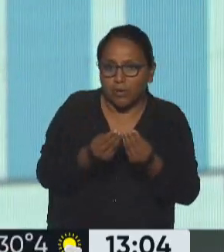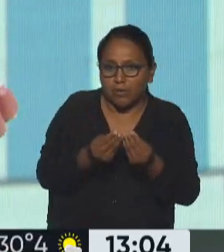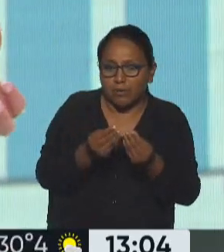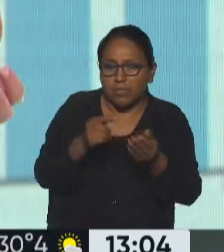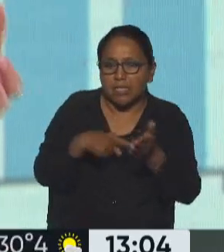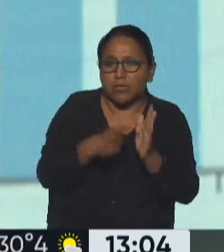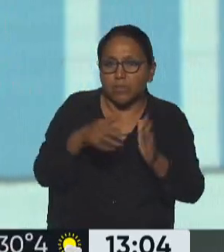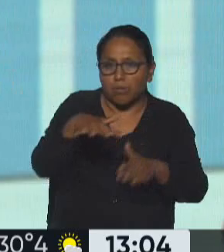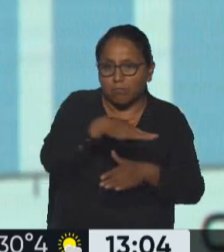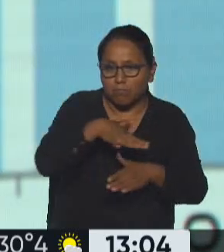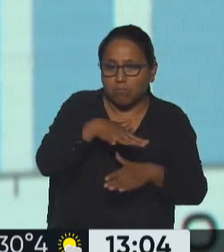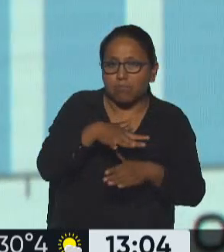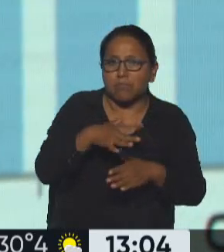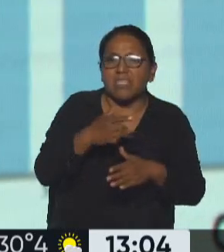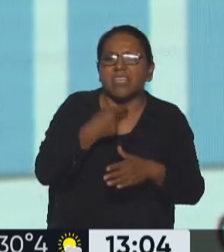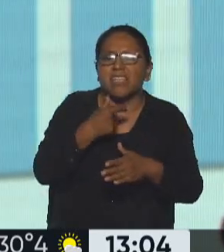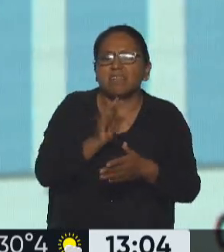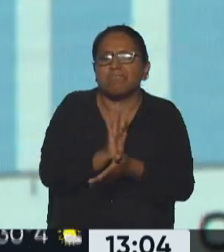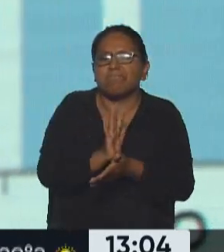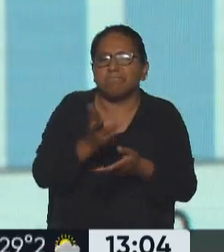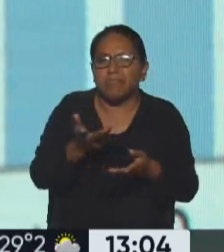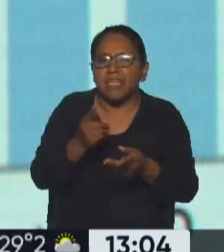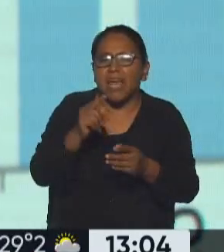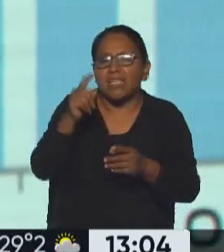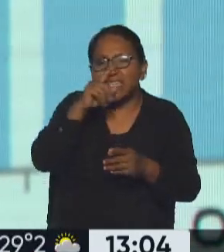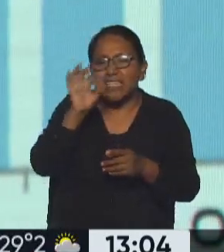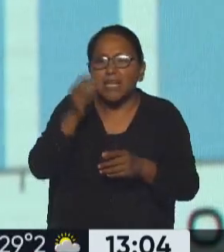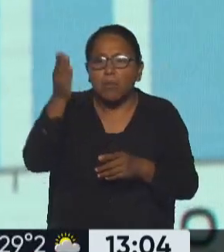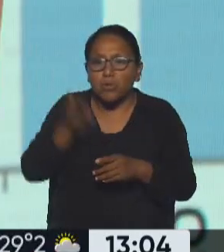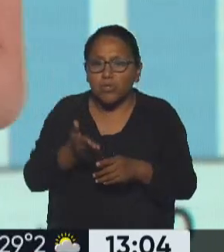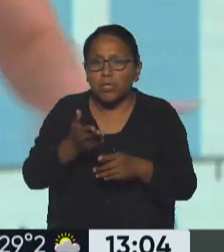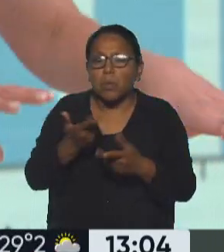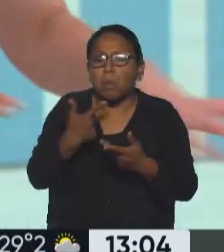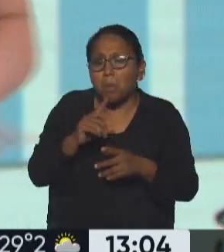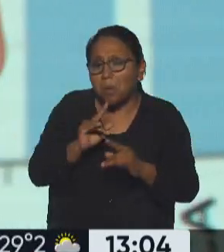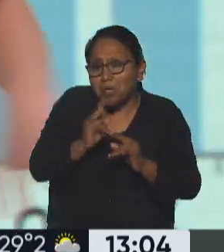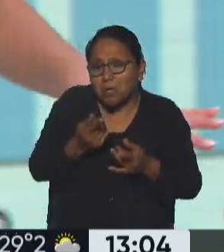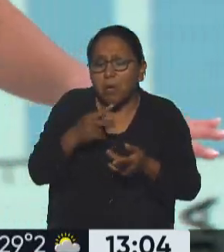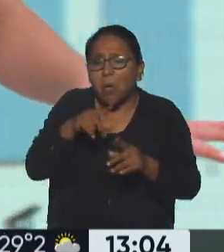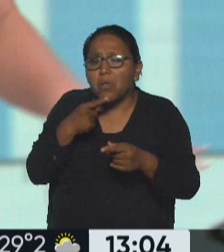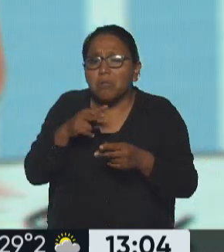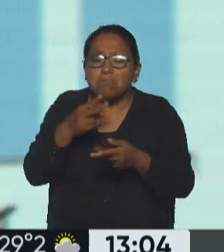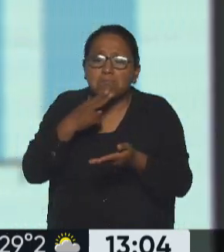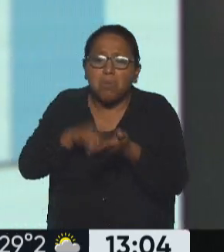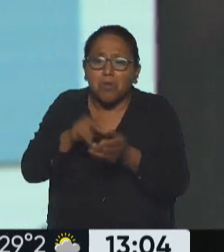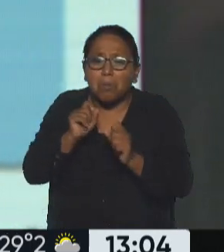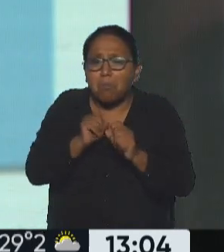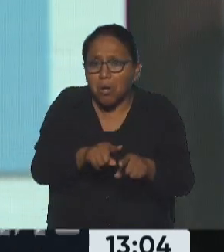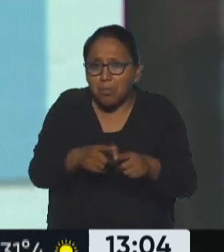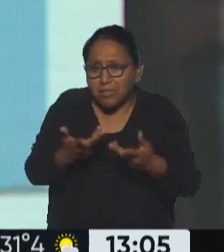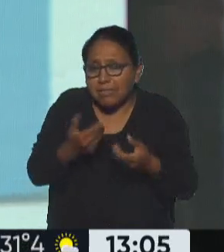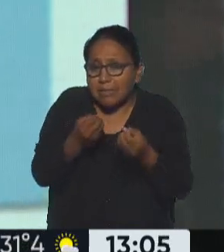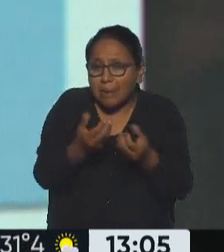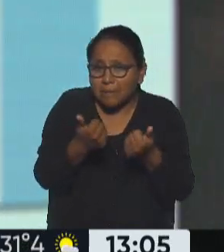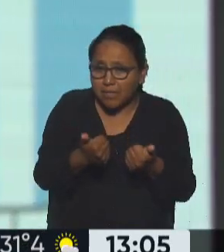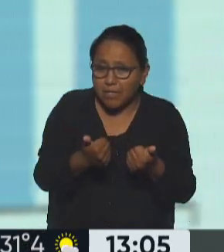ciudad de Buenos Aires qué es lo que quiere decir esto que hay otros 70% que lo puedo conseguir por otro lado por recaudación propia y está muy bien que